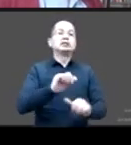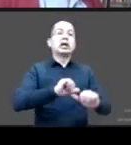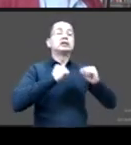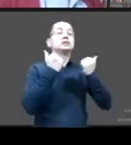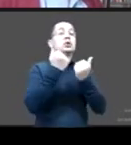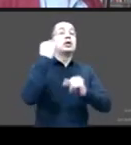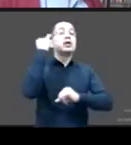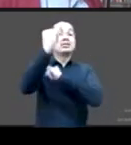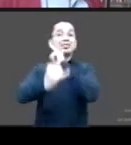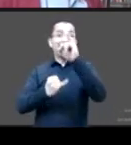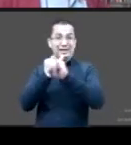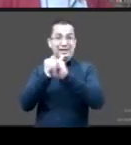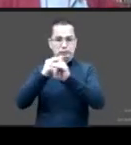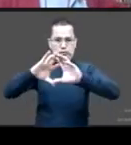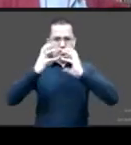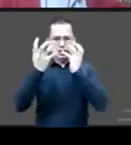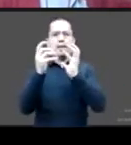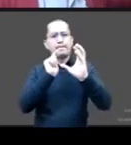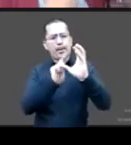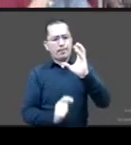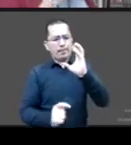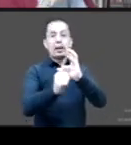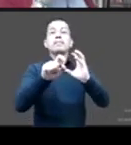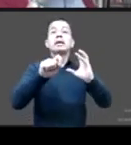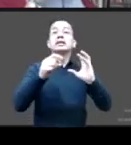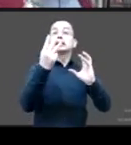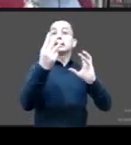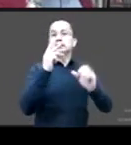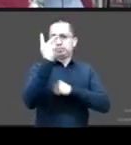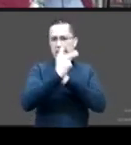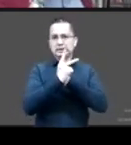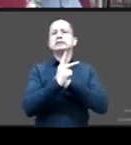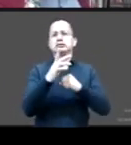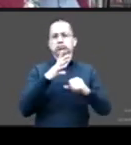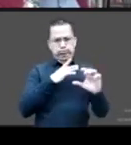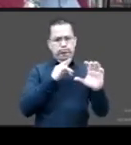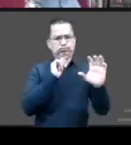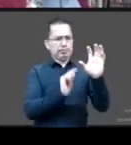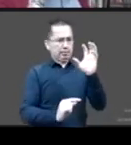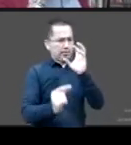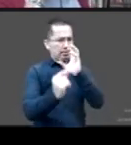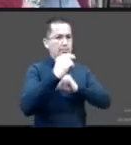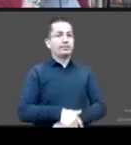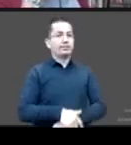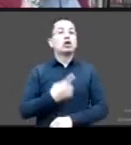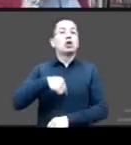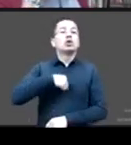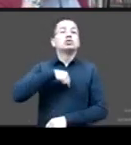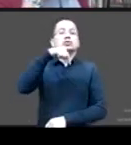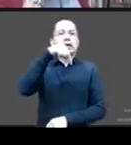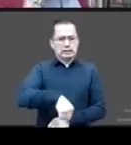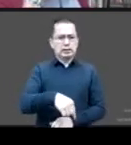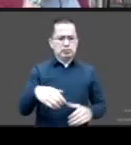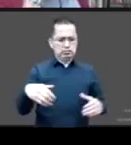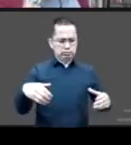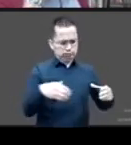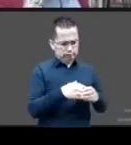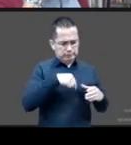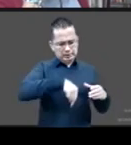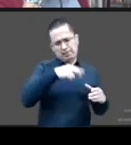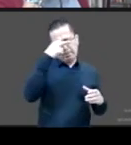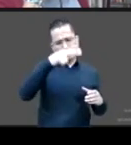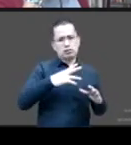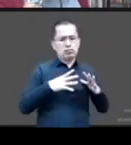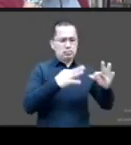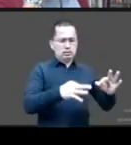del mundo y aquí en México tenemos constituidos como organización desde 2013 y ahora